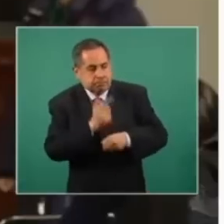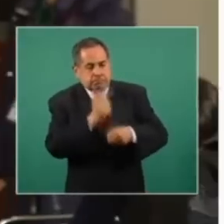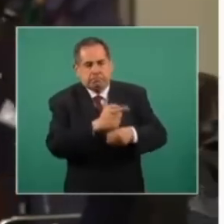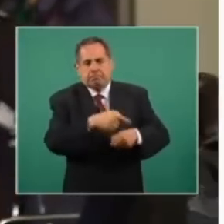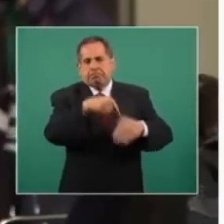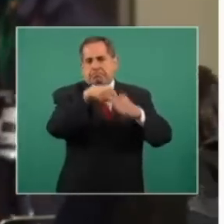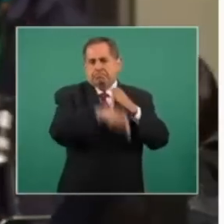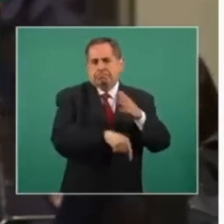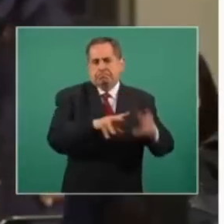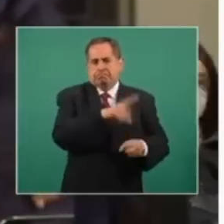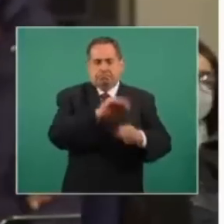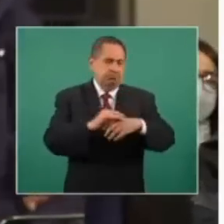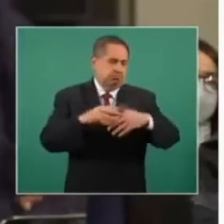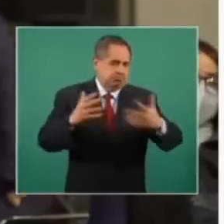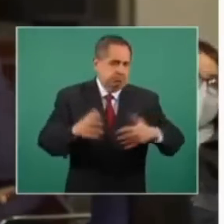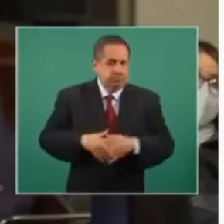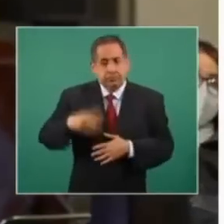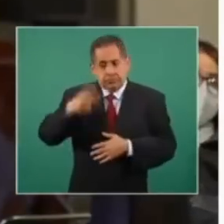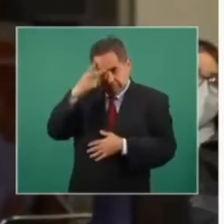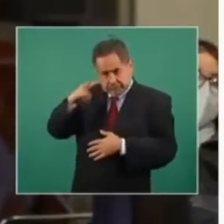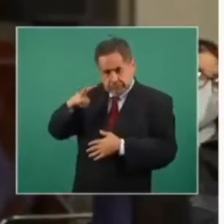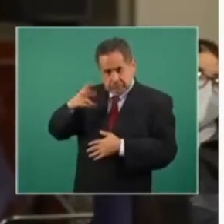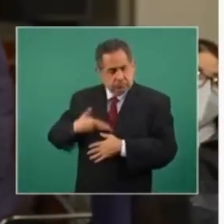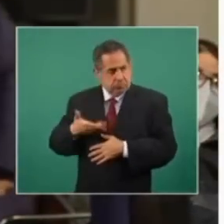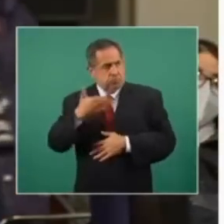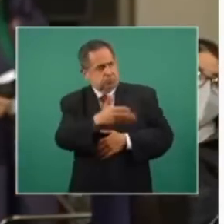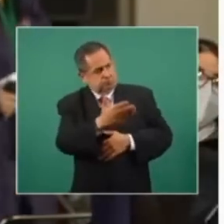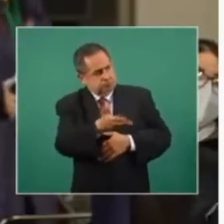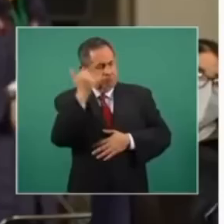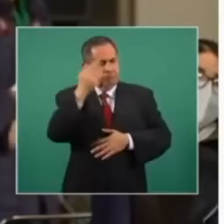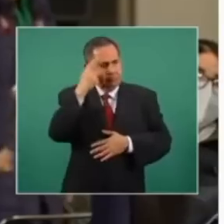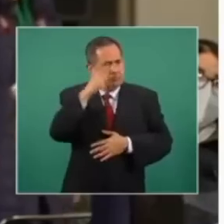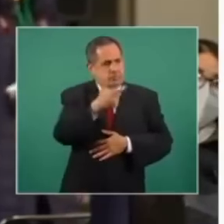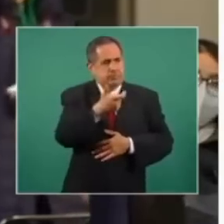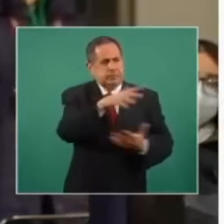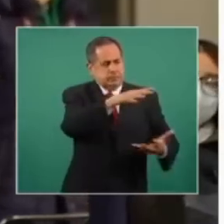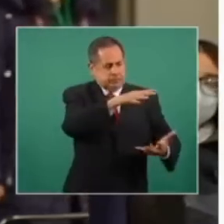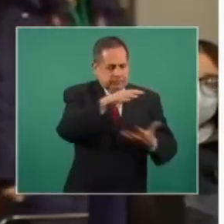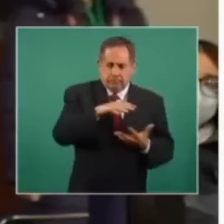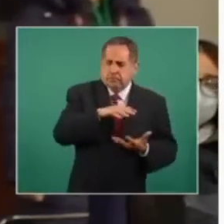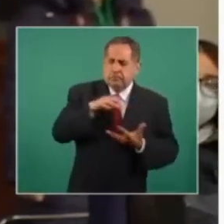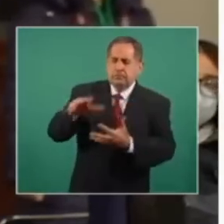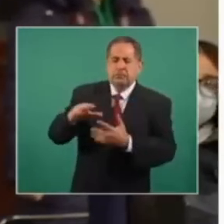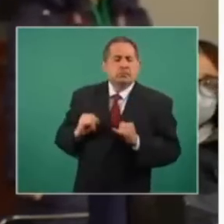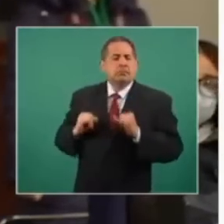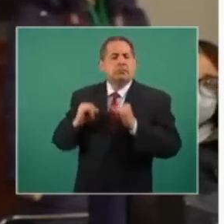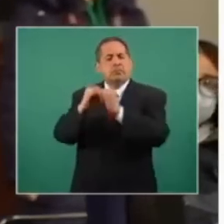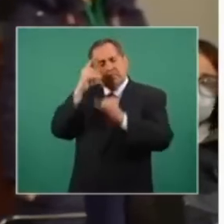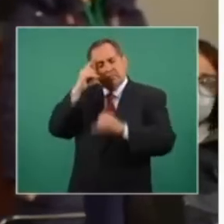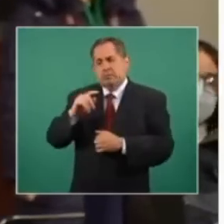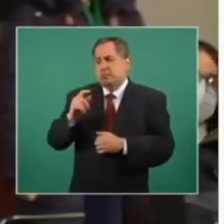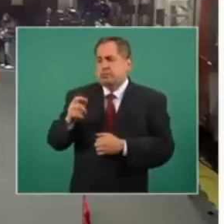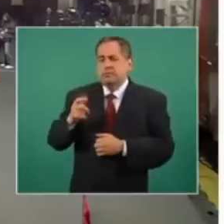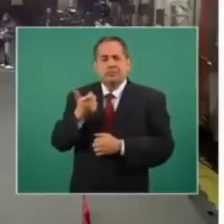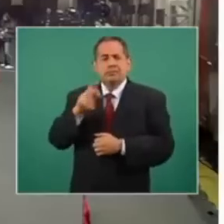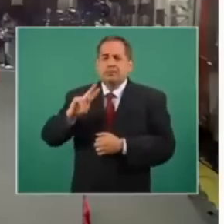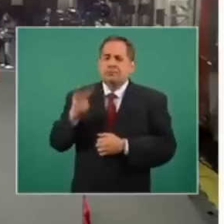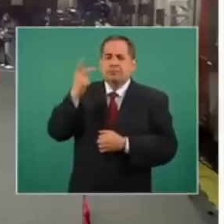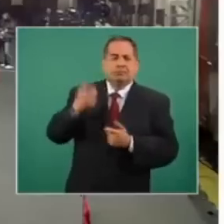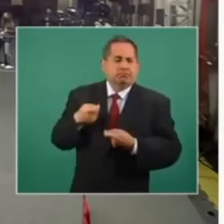Secretaria, ¿México va a reclamar ese monto para ingresarlo al instituto para devolverle al pueblo lo robado? ¿Tiene usted alguna